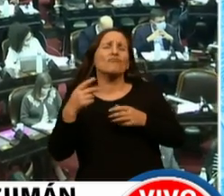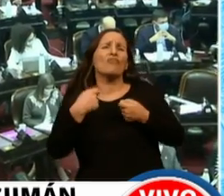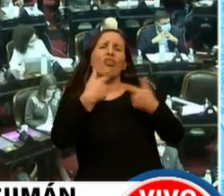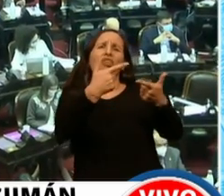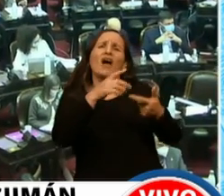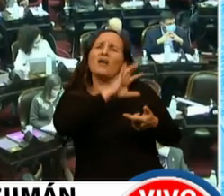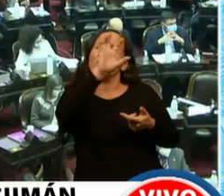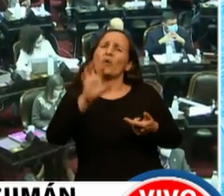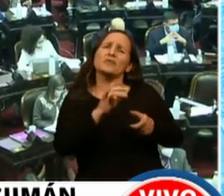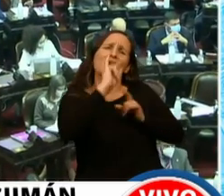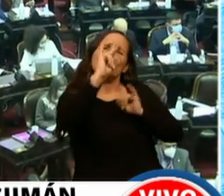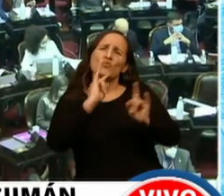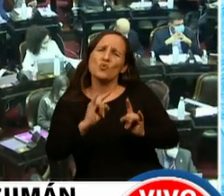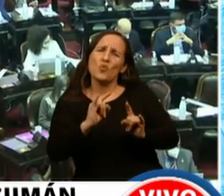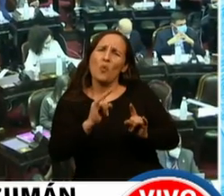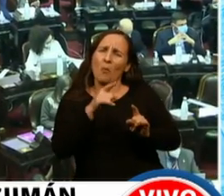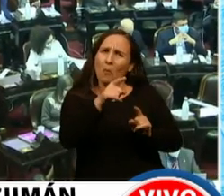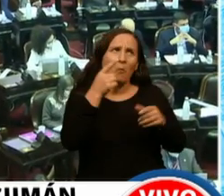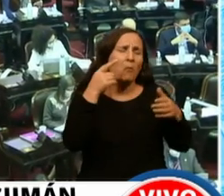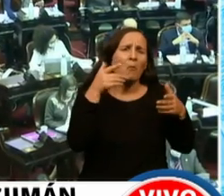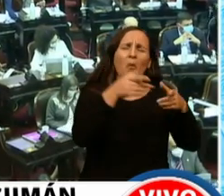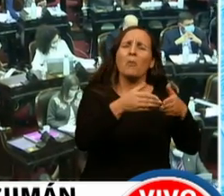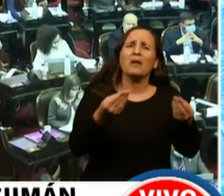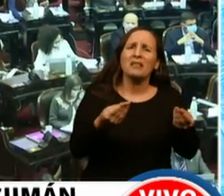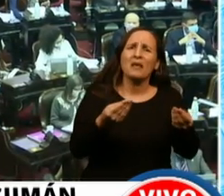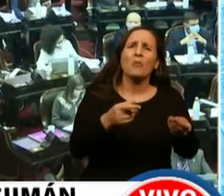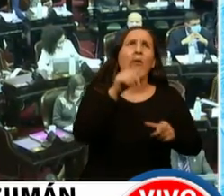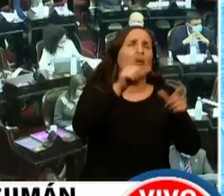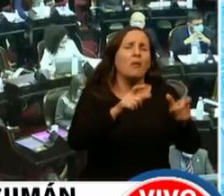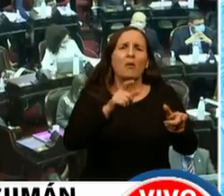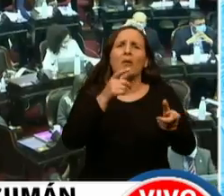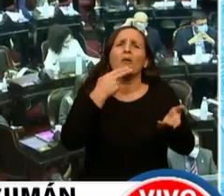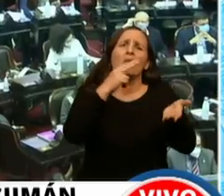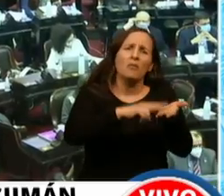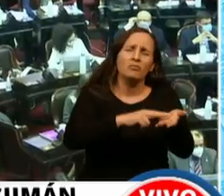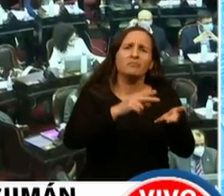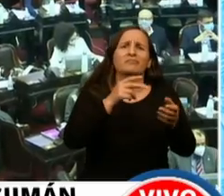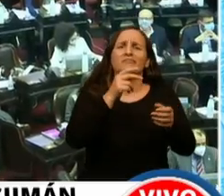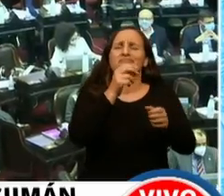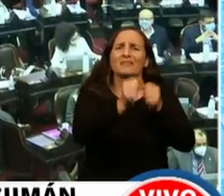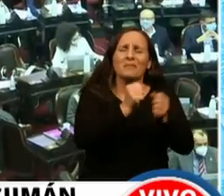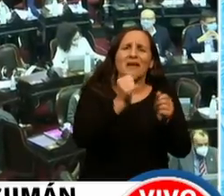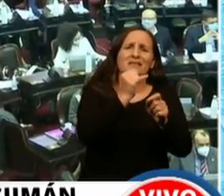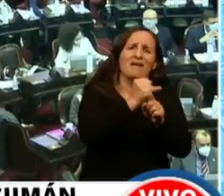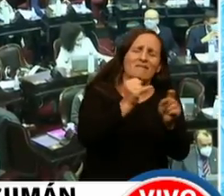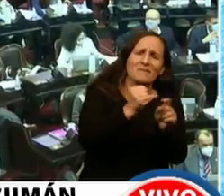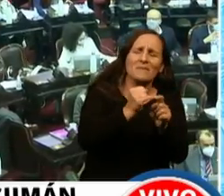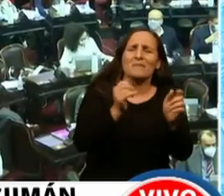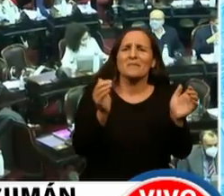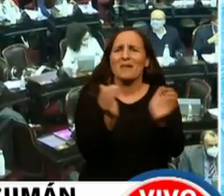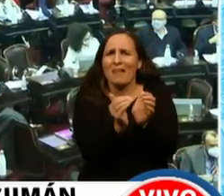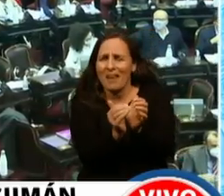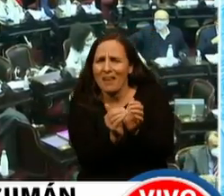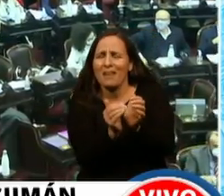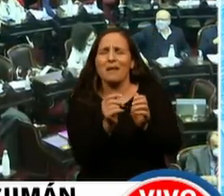herramienta para oprimir aún más a los contribuyentes a las pequeñas y medianas empresas